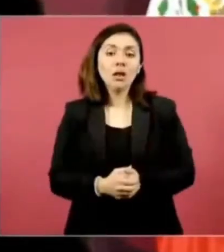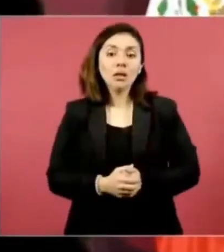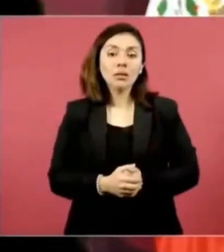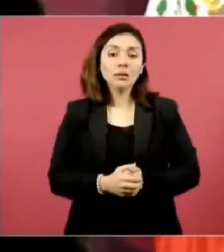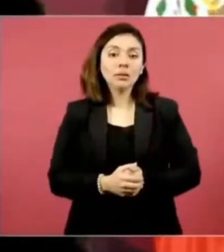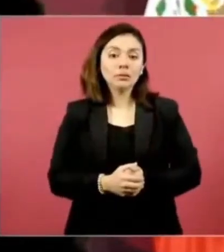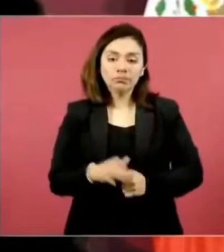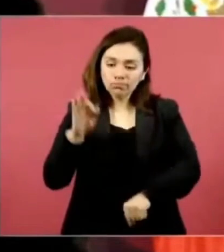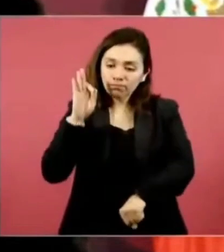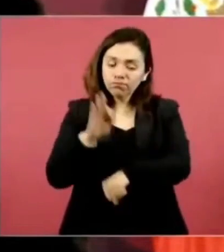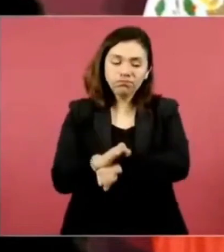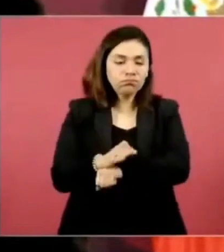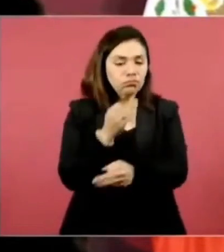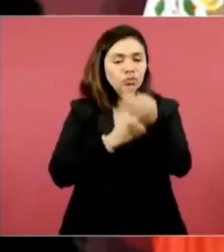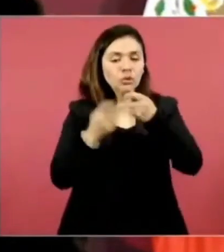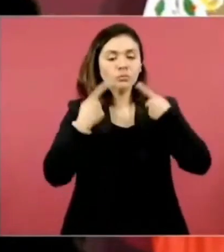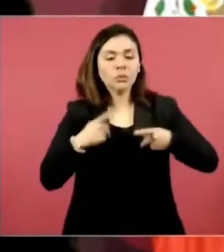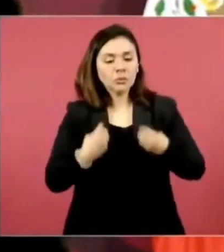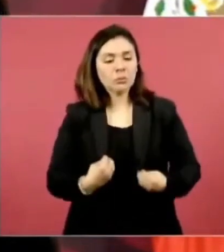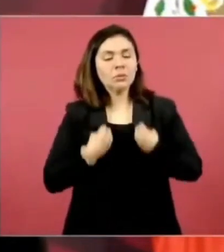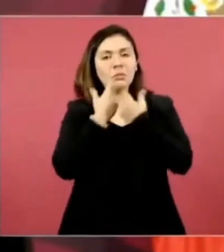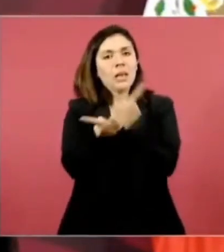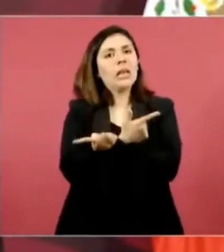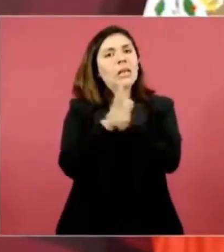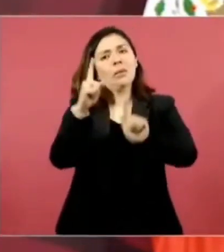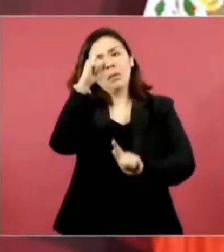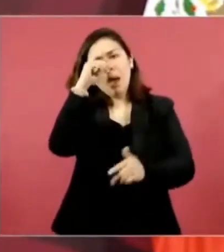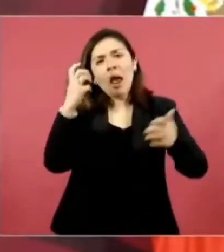garantizar la libertad en todo,